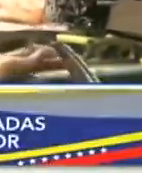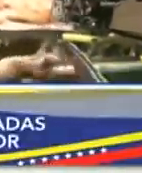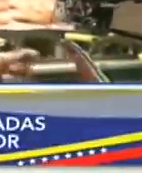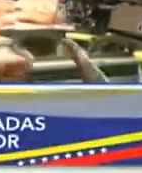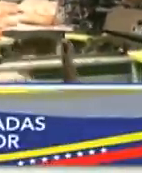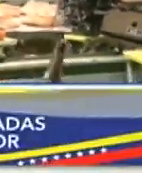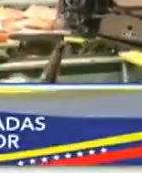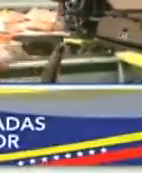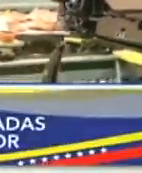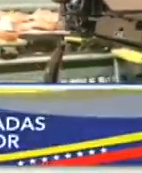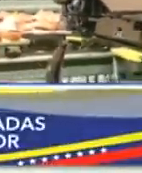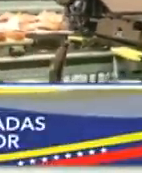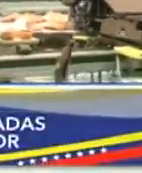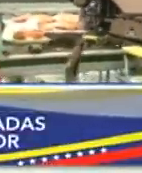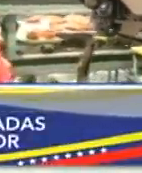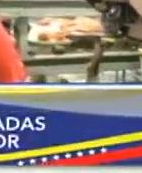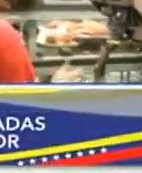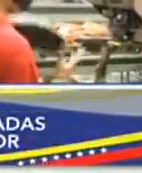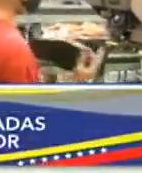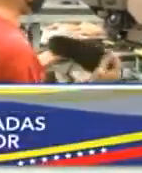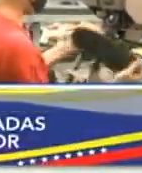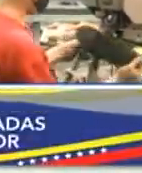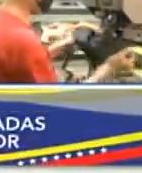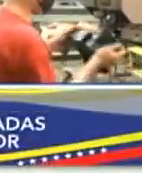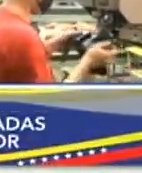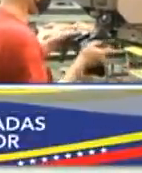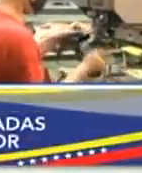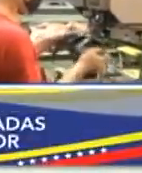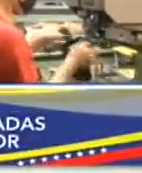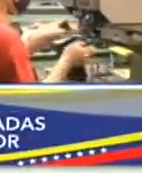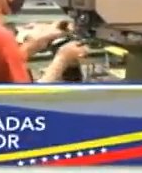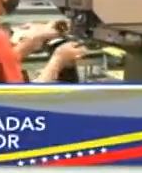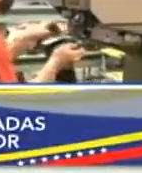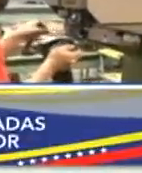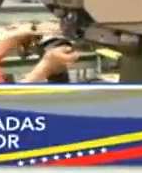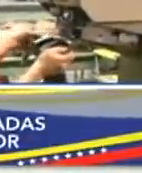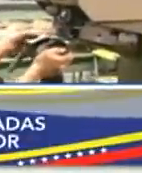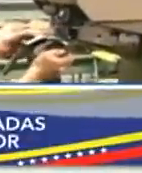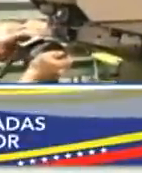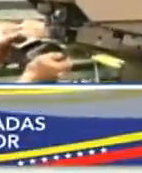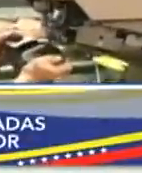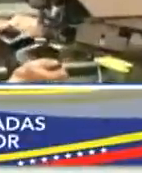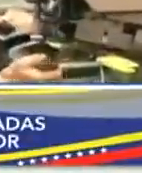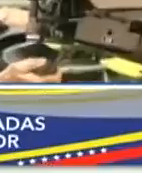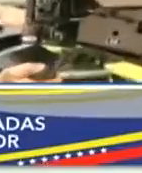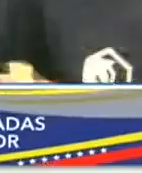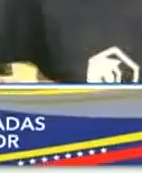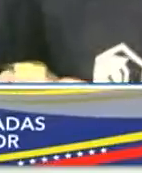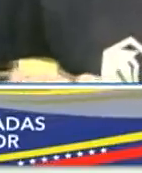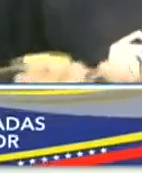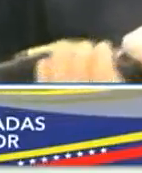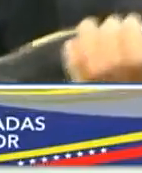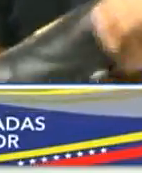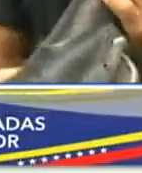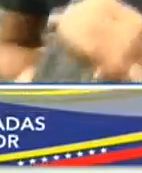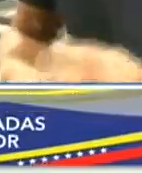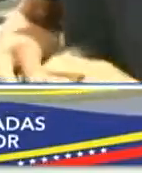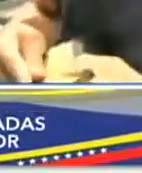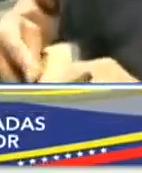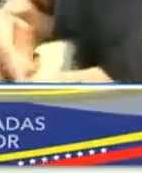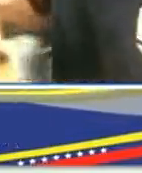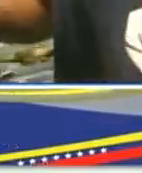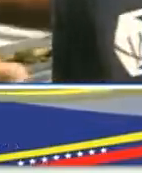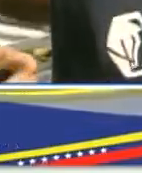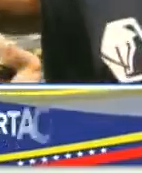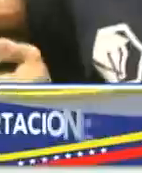¡Pum! ¡Ping! ¡Pum! ¡Ping! ¡Ping! ping pong, suena, ¿verdad?